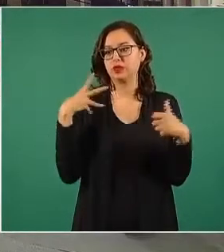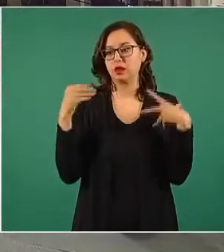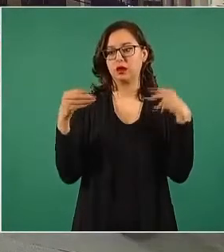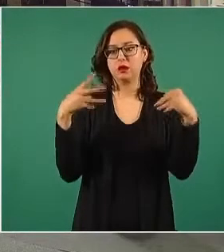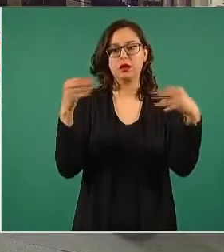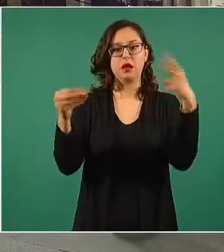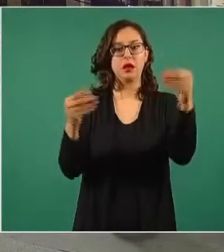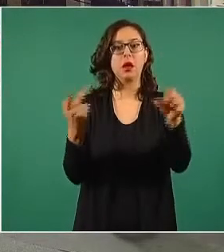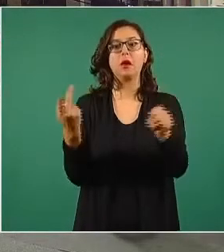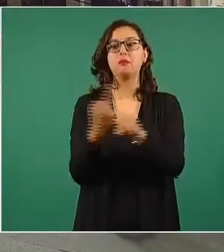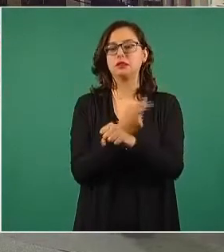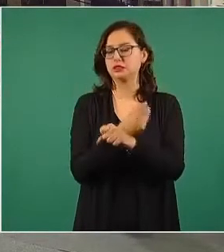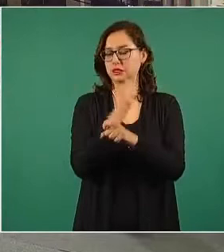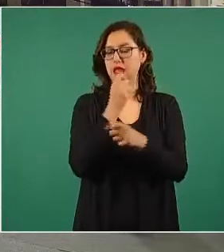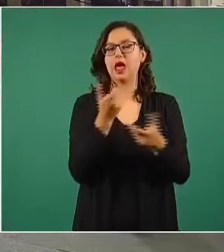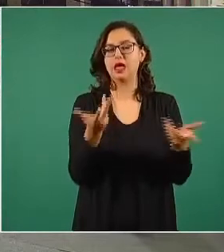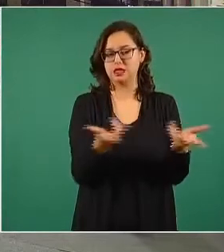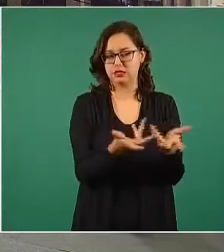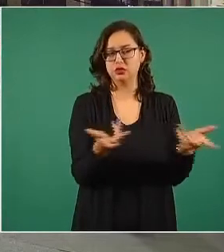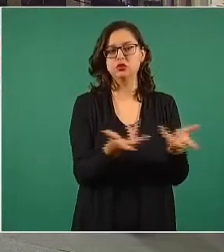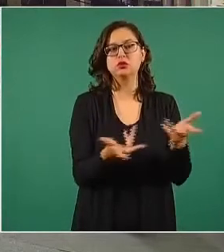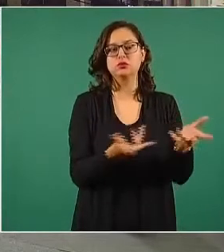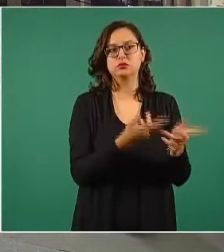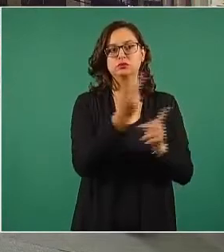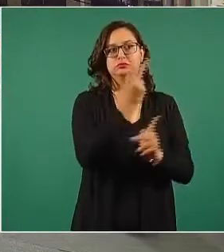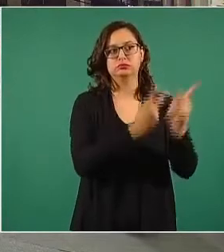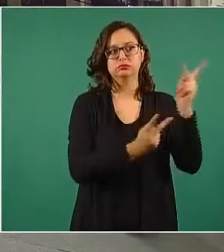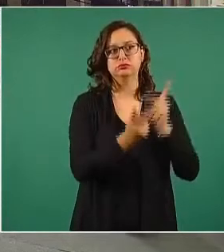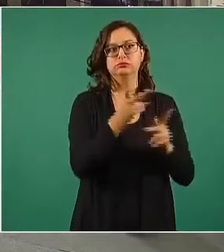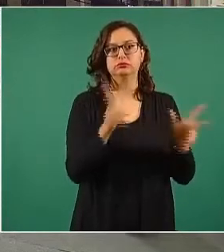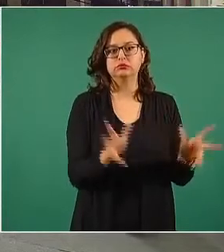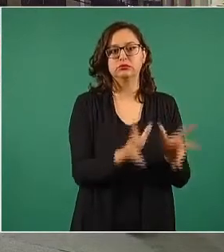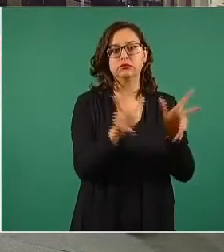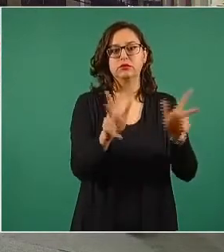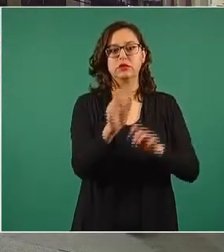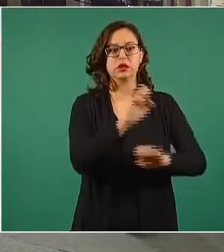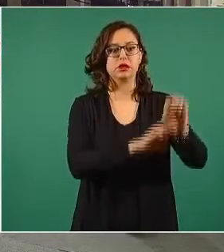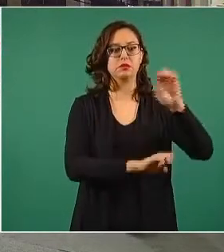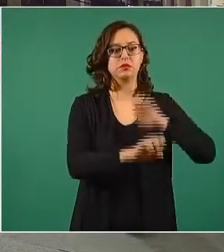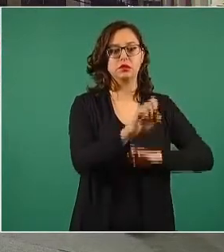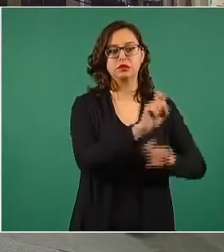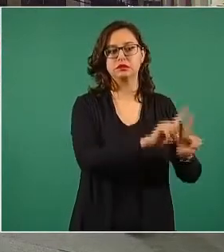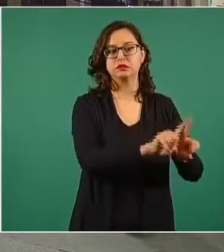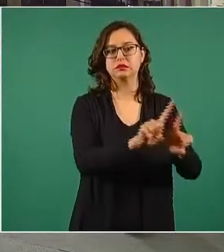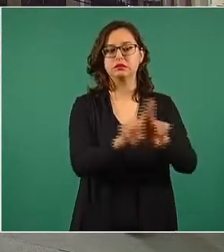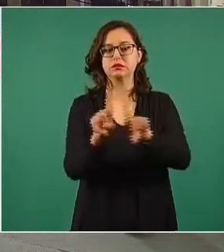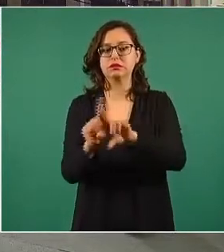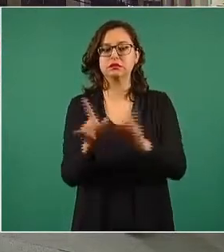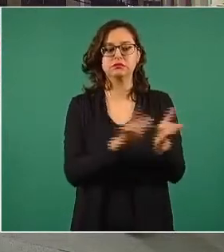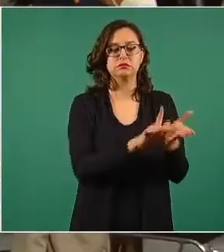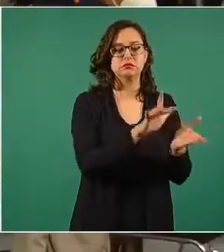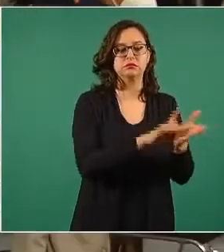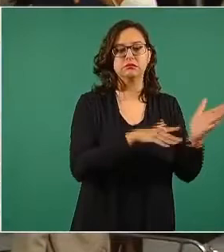ligadas al comercio exterior, y pues tampoco hubo buenos resultados.